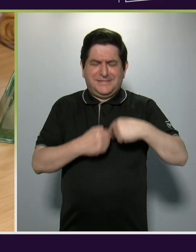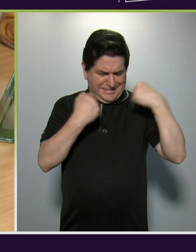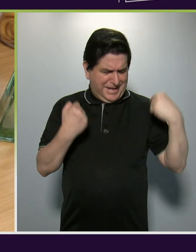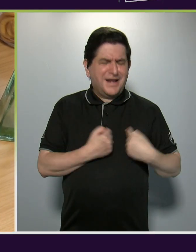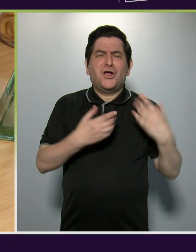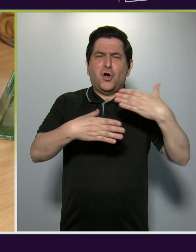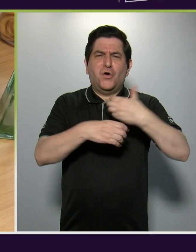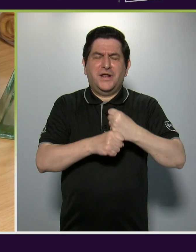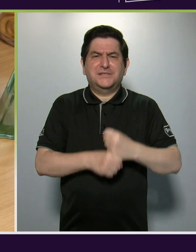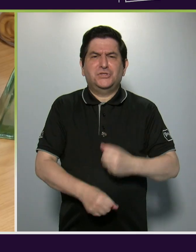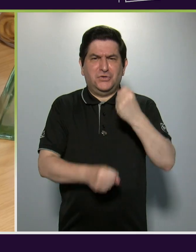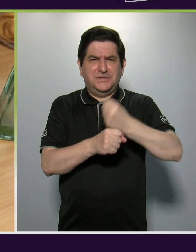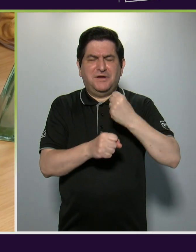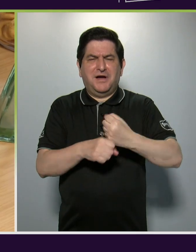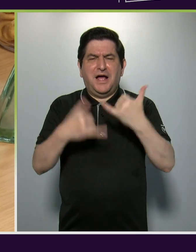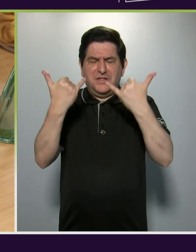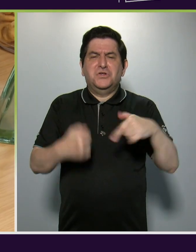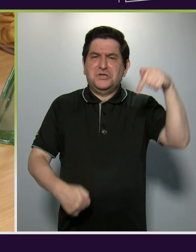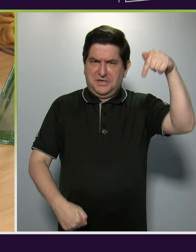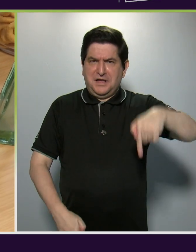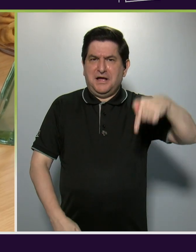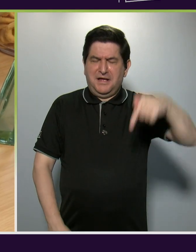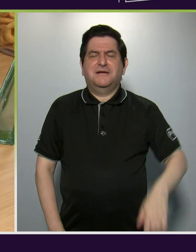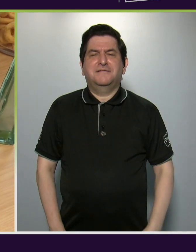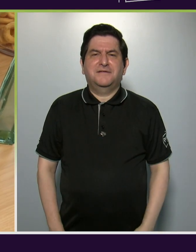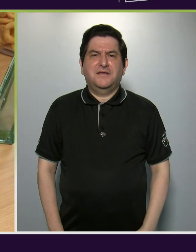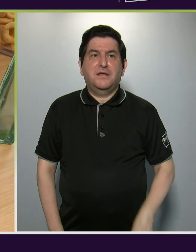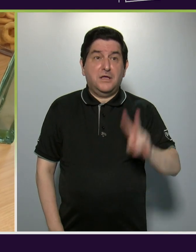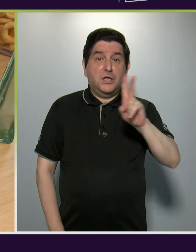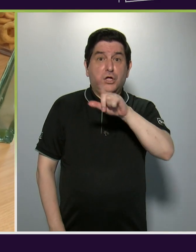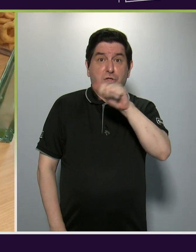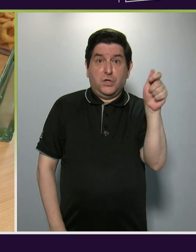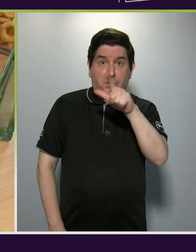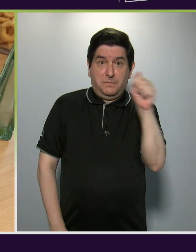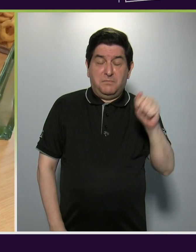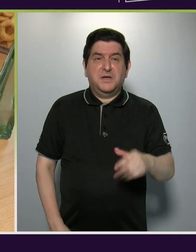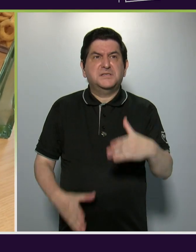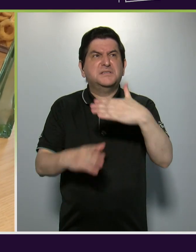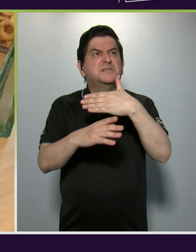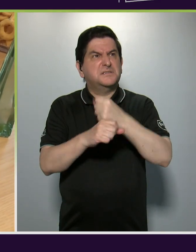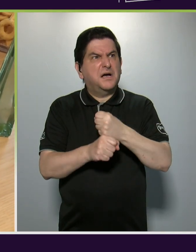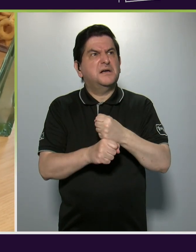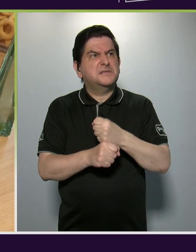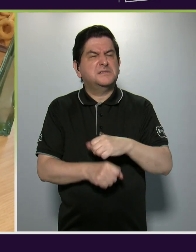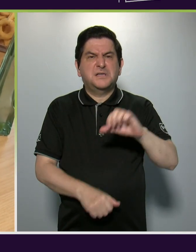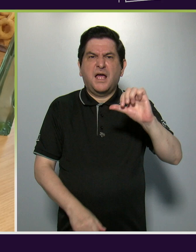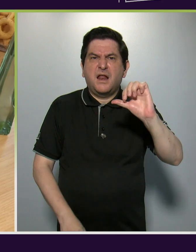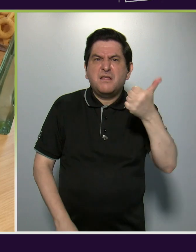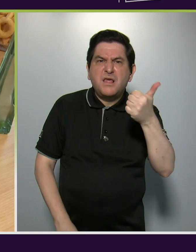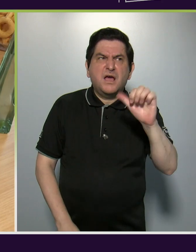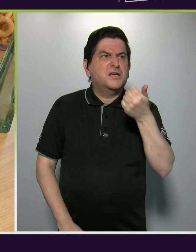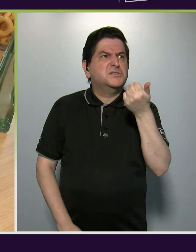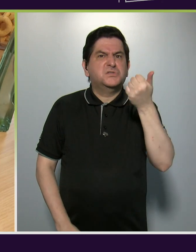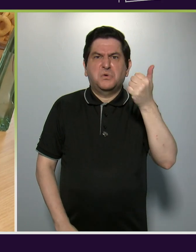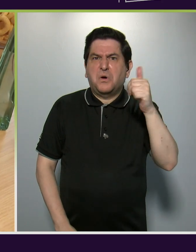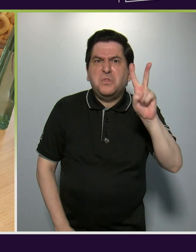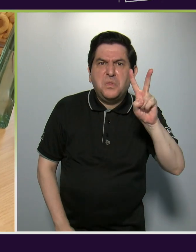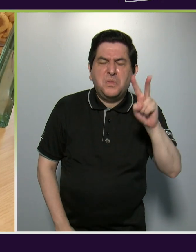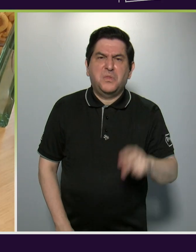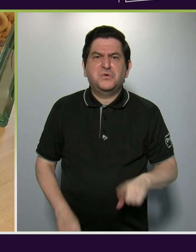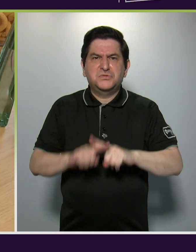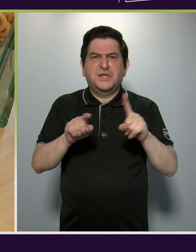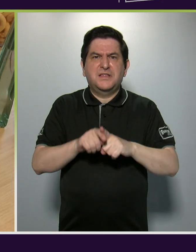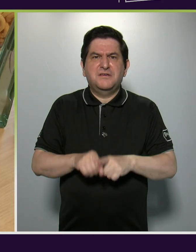Aquí ya estaba trabajando acá, y en cuestión de 2 meses hice alrededor de 10 o 12